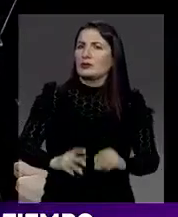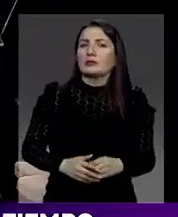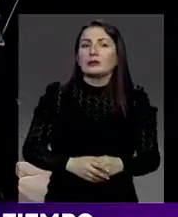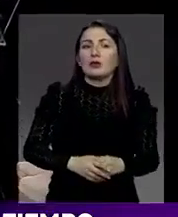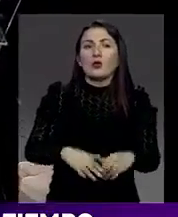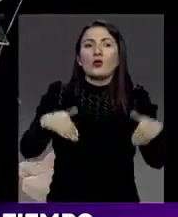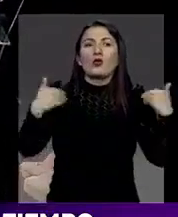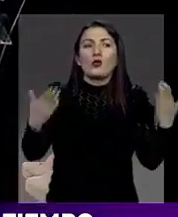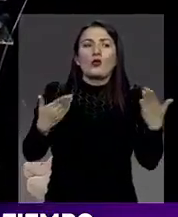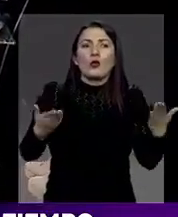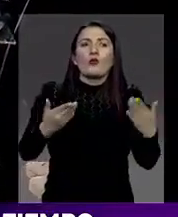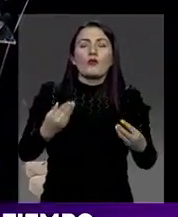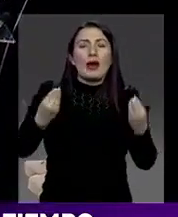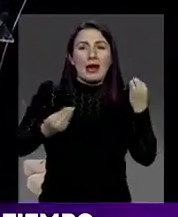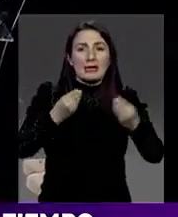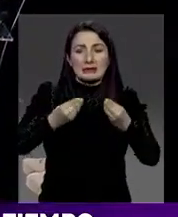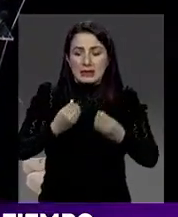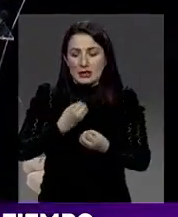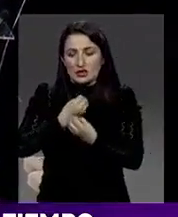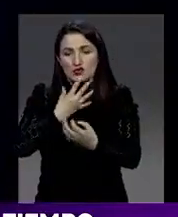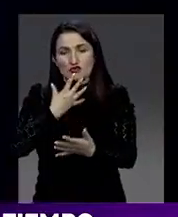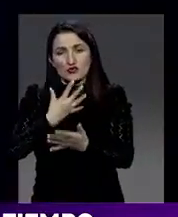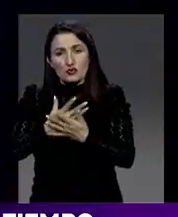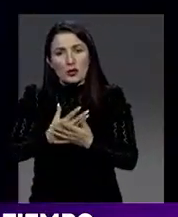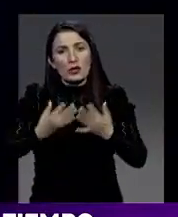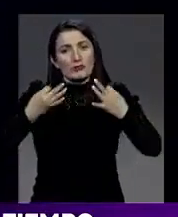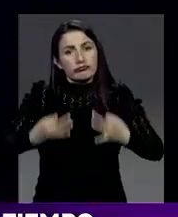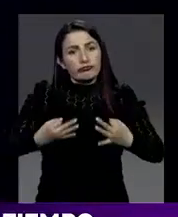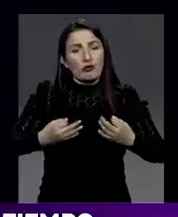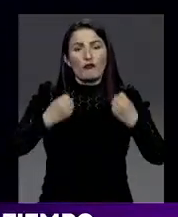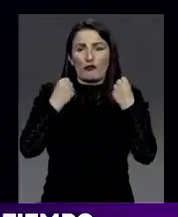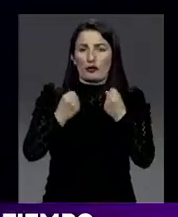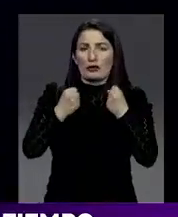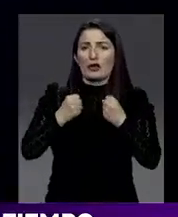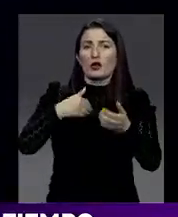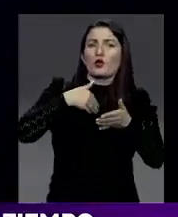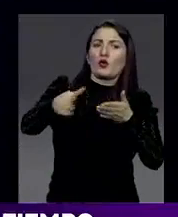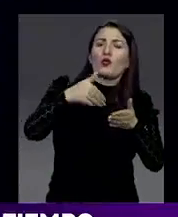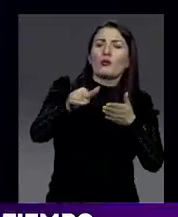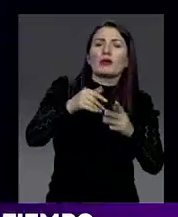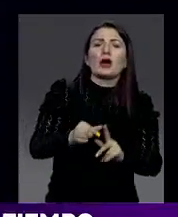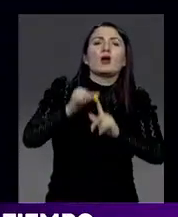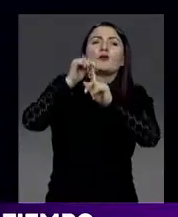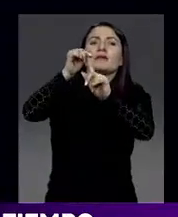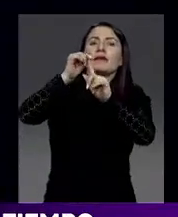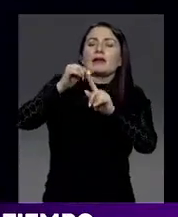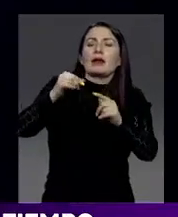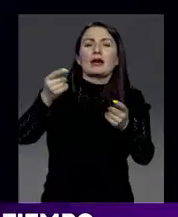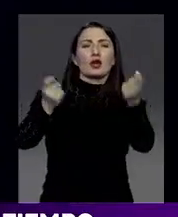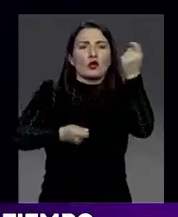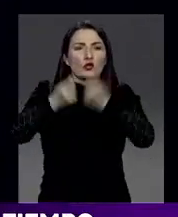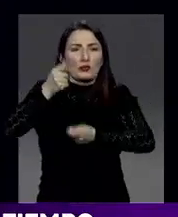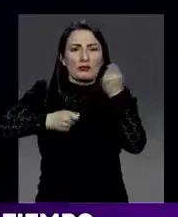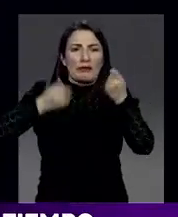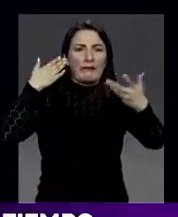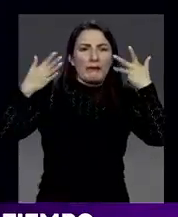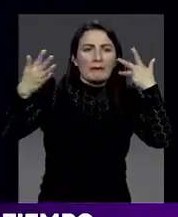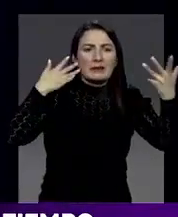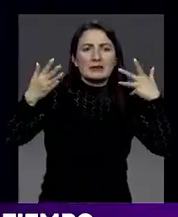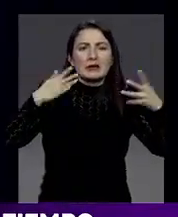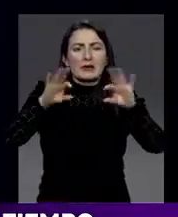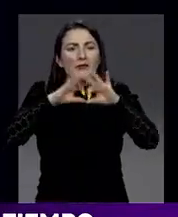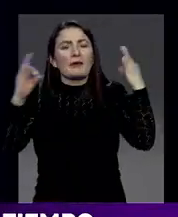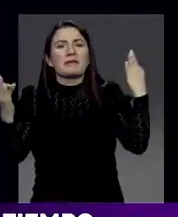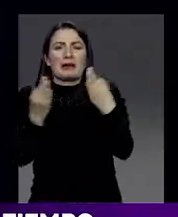de cómo vamos a ser estructuralmente para fortalecer las compras públicas a la economía campesina a la comunidad